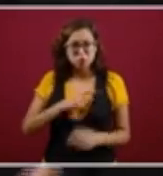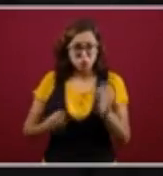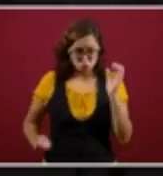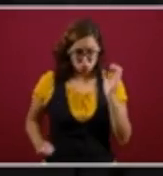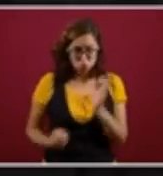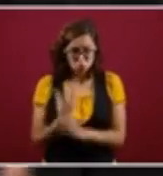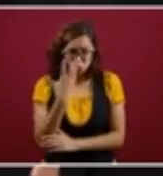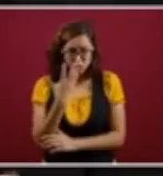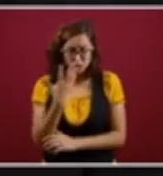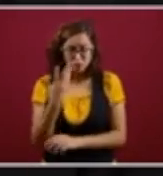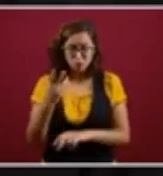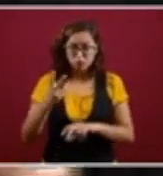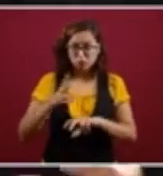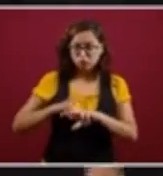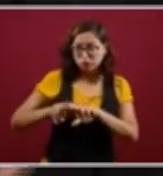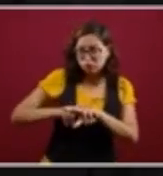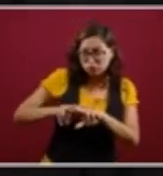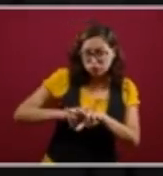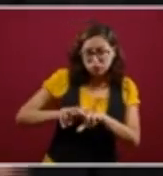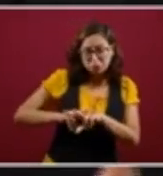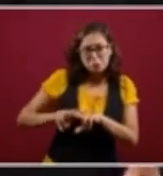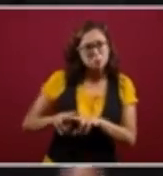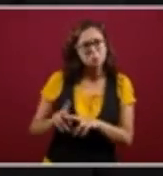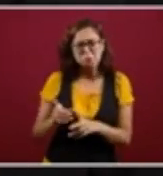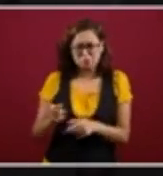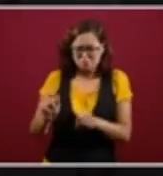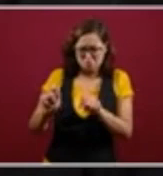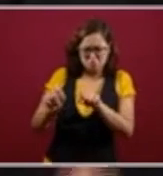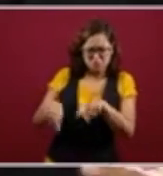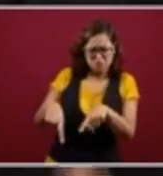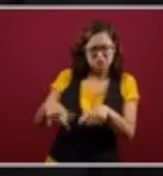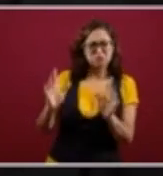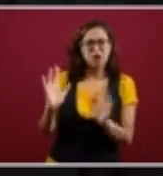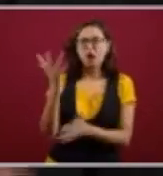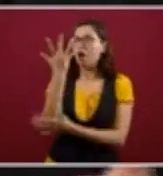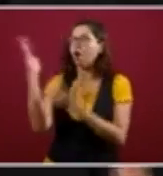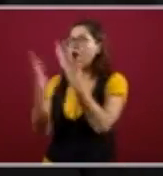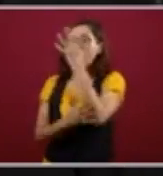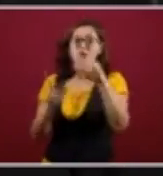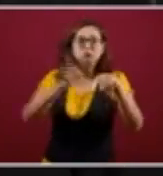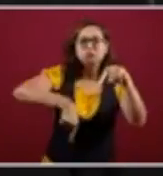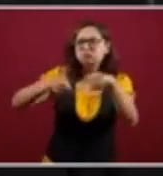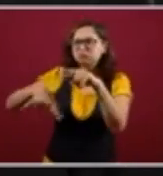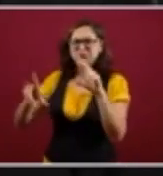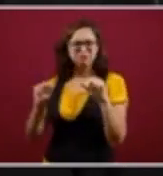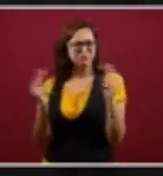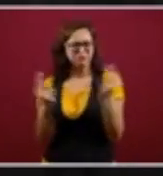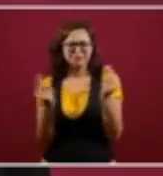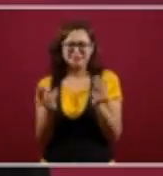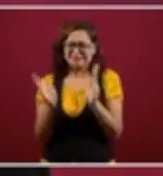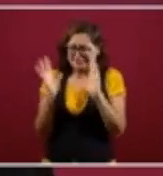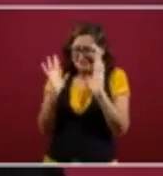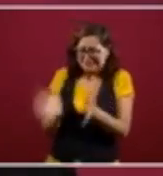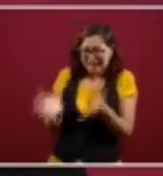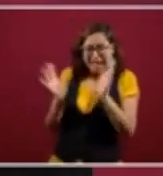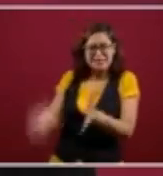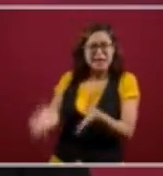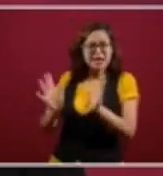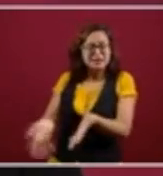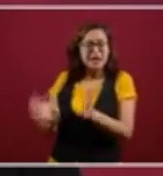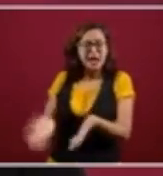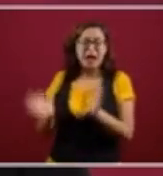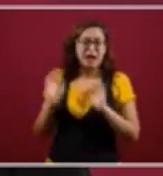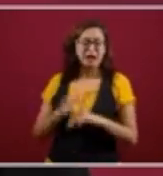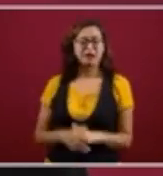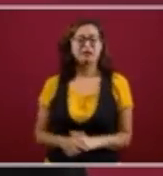tumbar árboles, no es destruir nada. Ya pasa por ahí